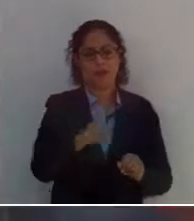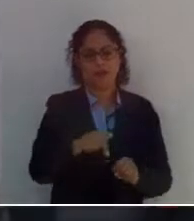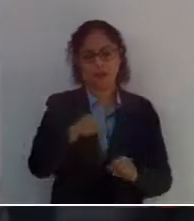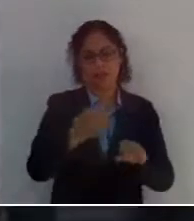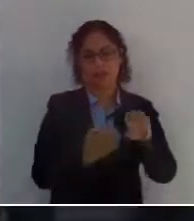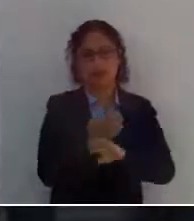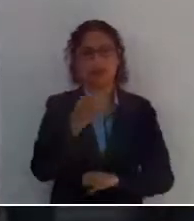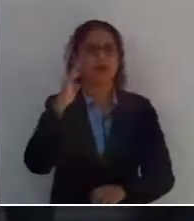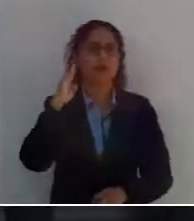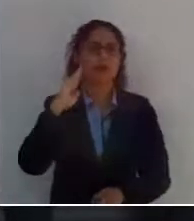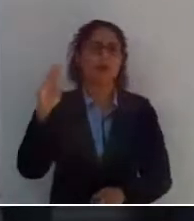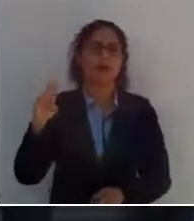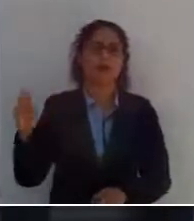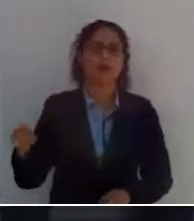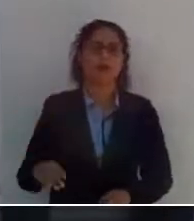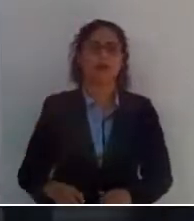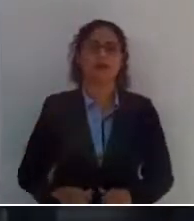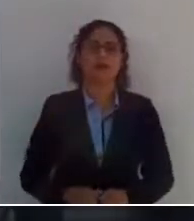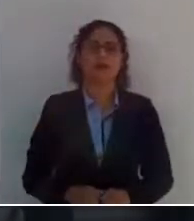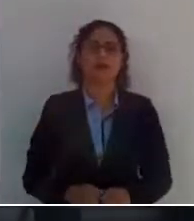Michoacán.